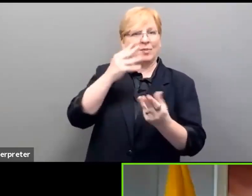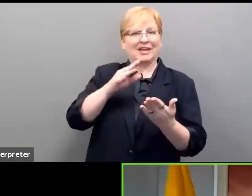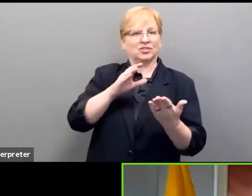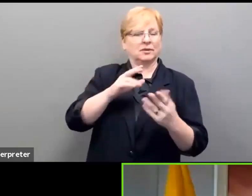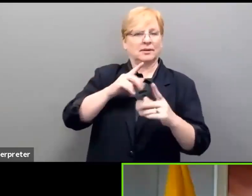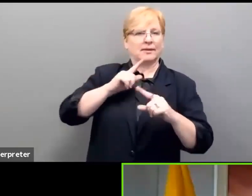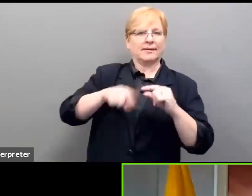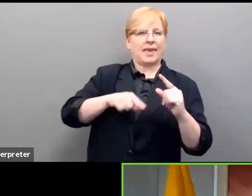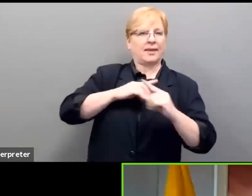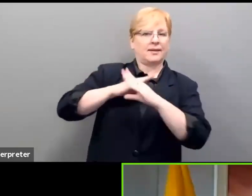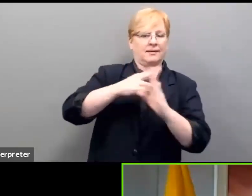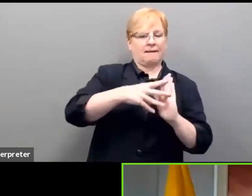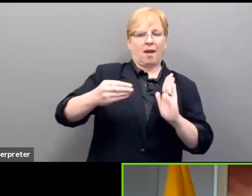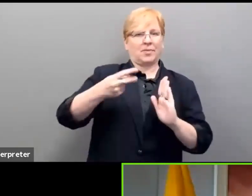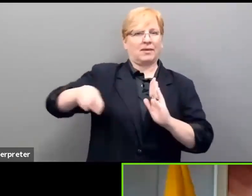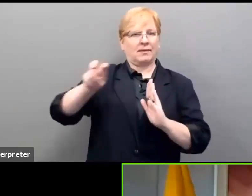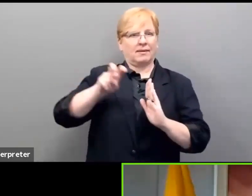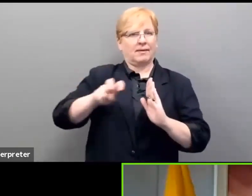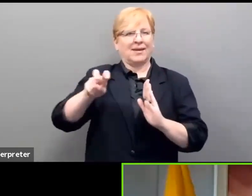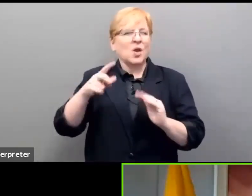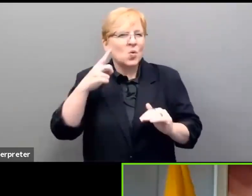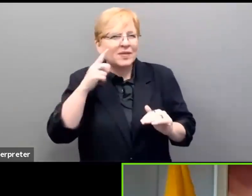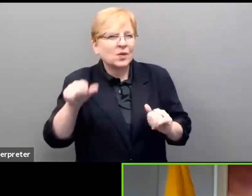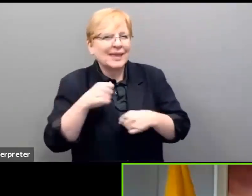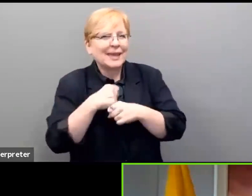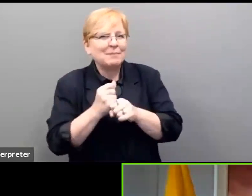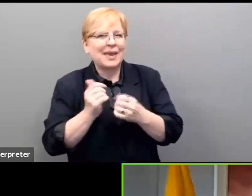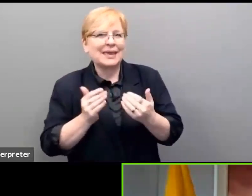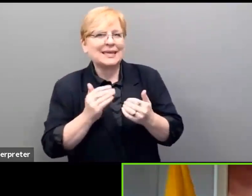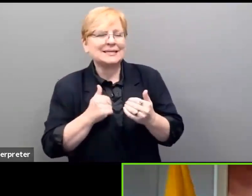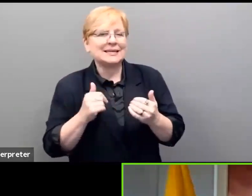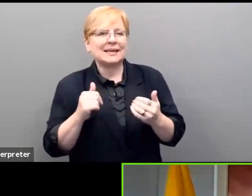subir la foto a una aplicación que les permite en esa foto asegurar de que